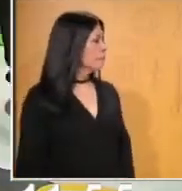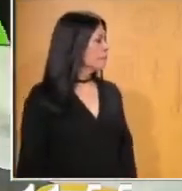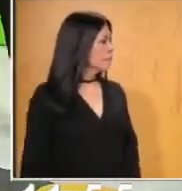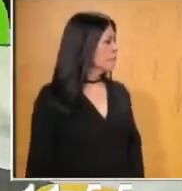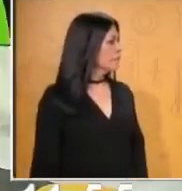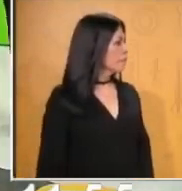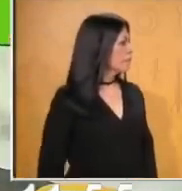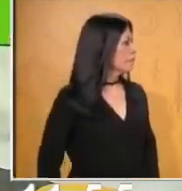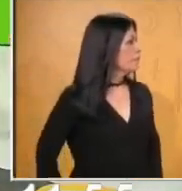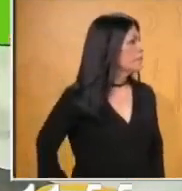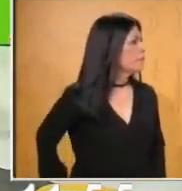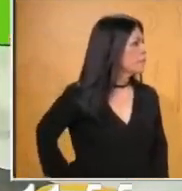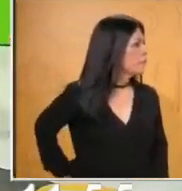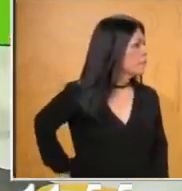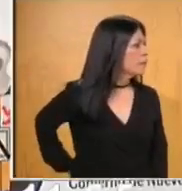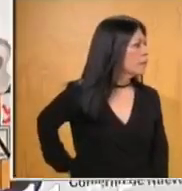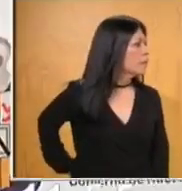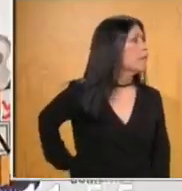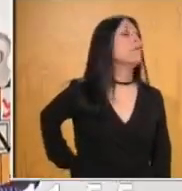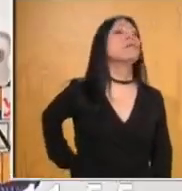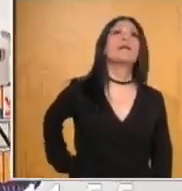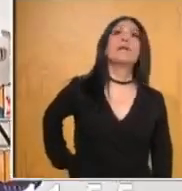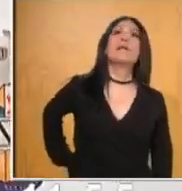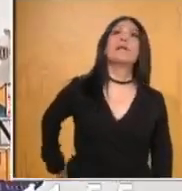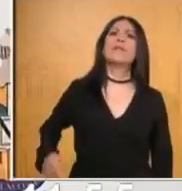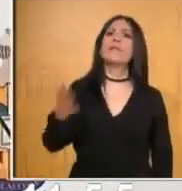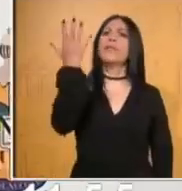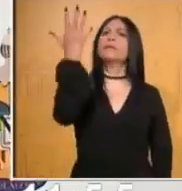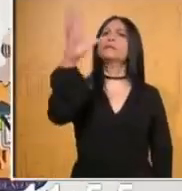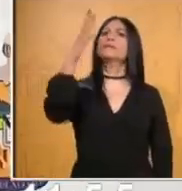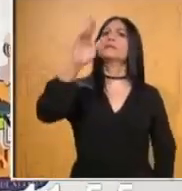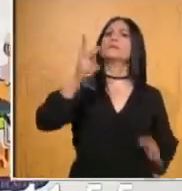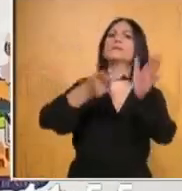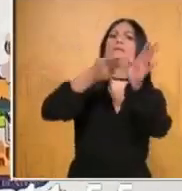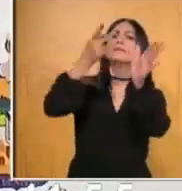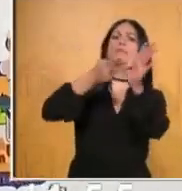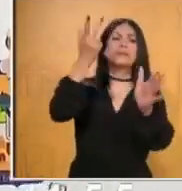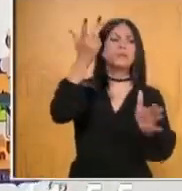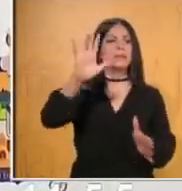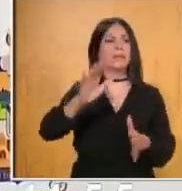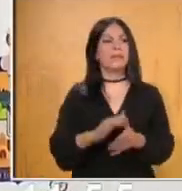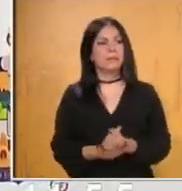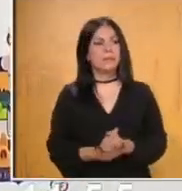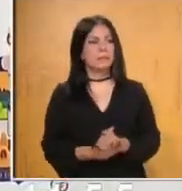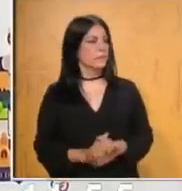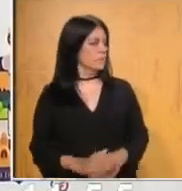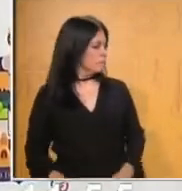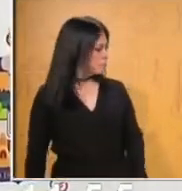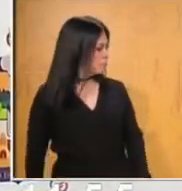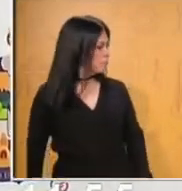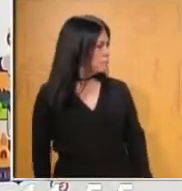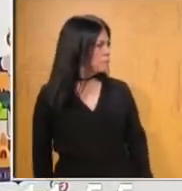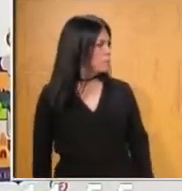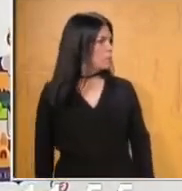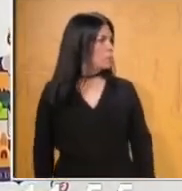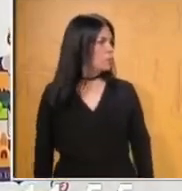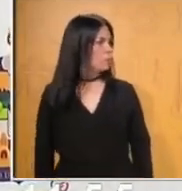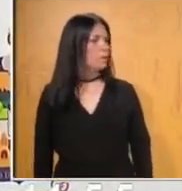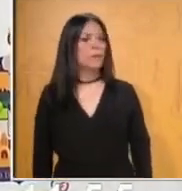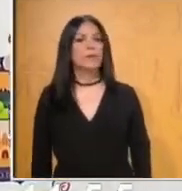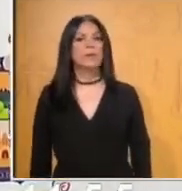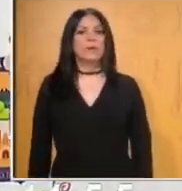primer ejercicio lo vamos a hacer 10 veces. Espalda recta, vista hacia el frente y vamos a elevar nuestros talones. Contamos,